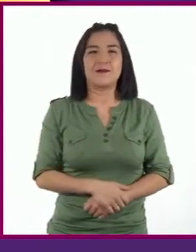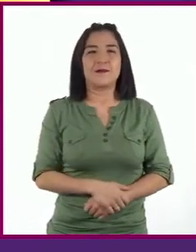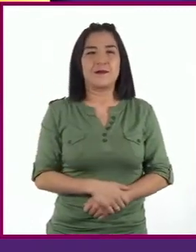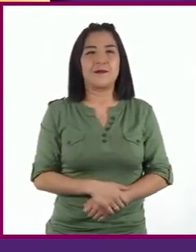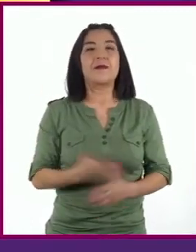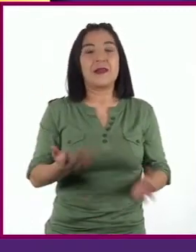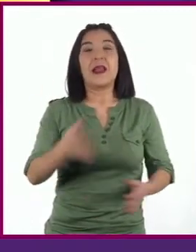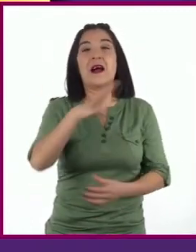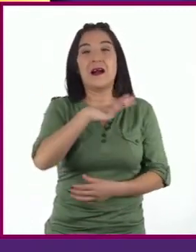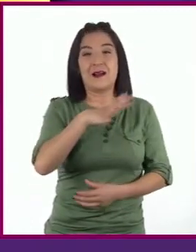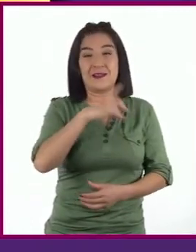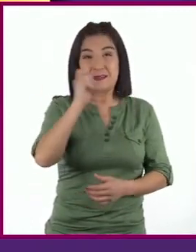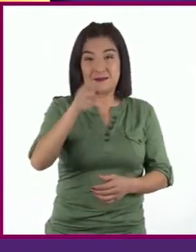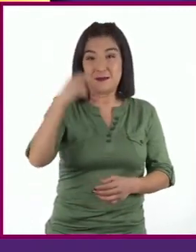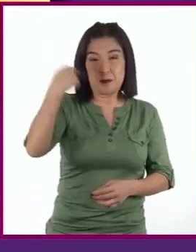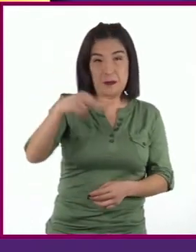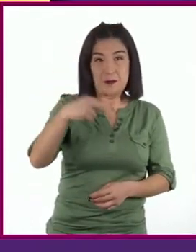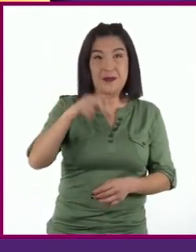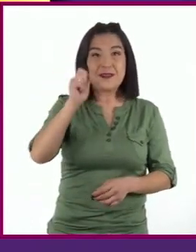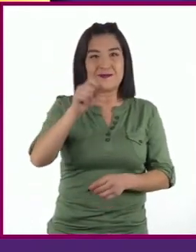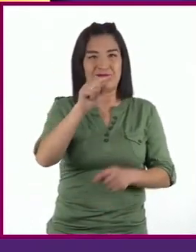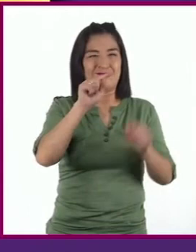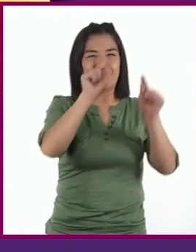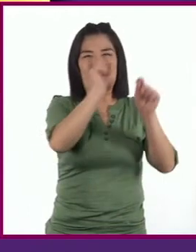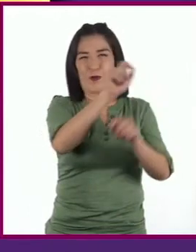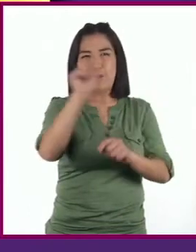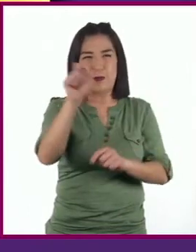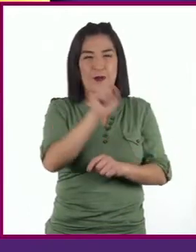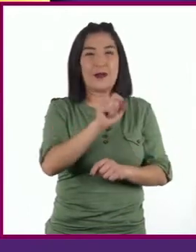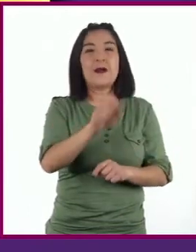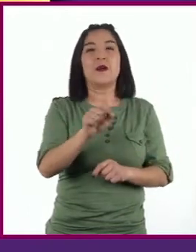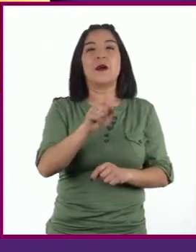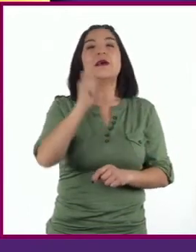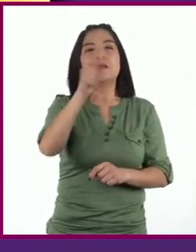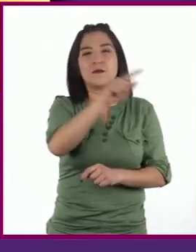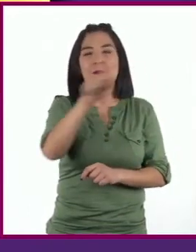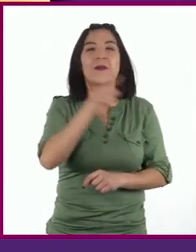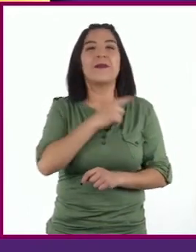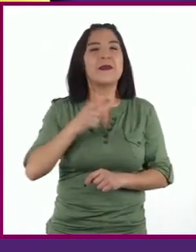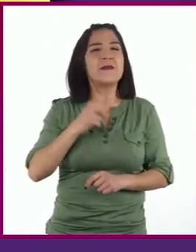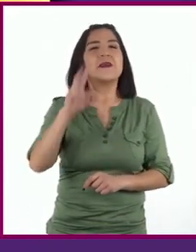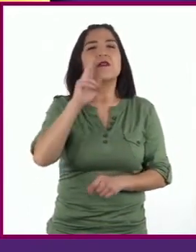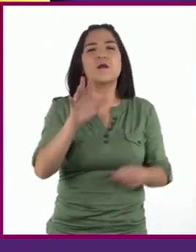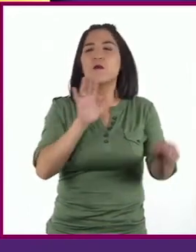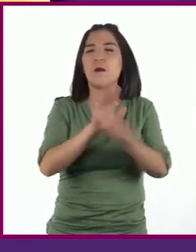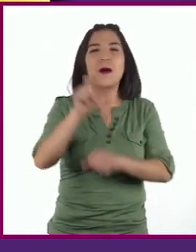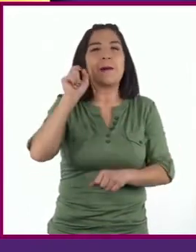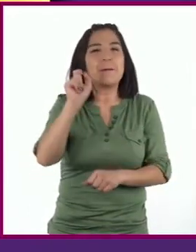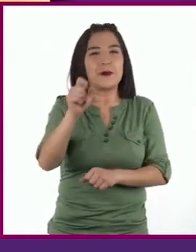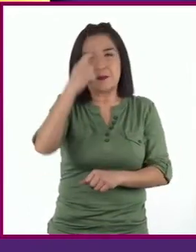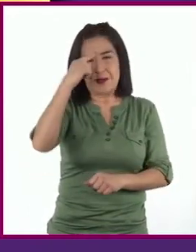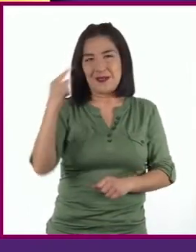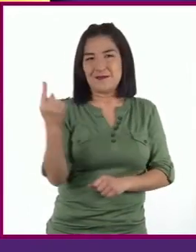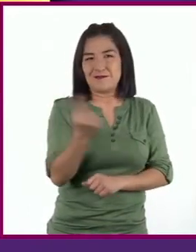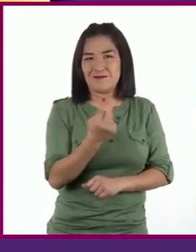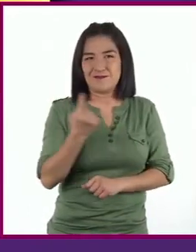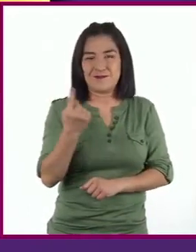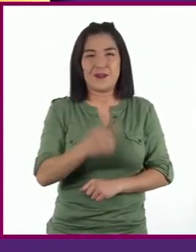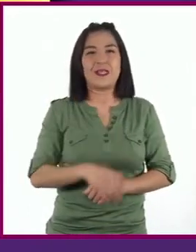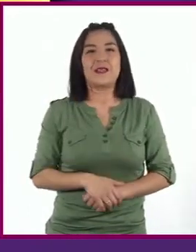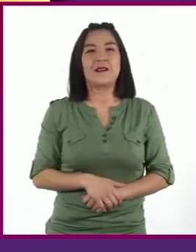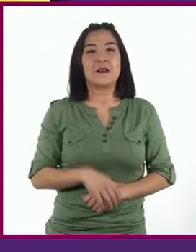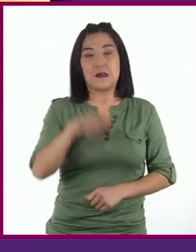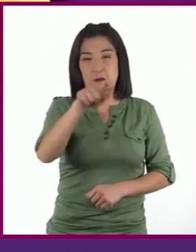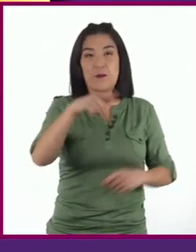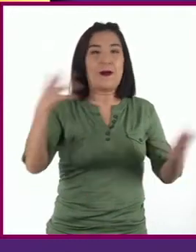Ya que tienen los nombres de los vértices, observen sobre qué punto harían la rotación. Si